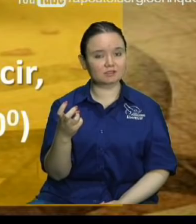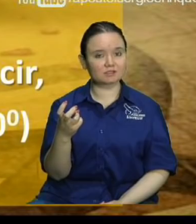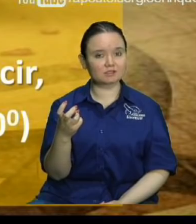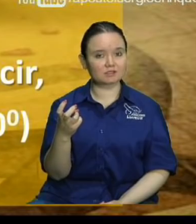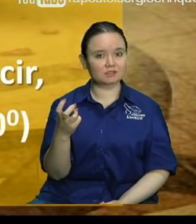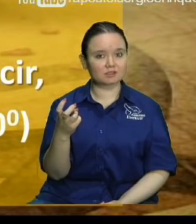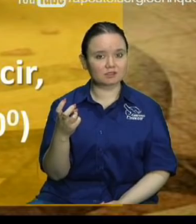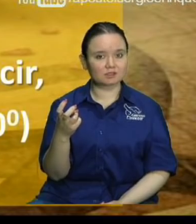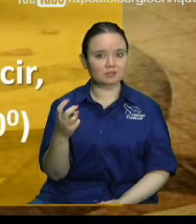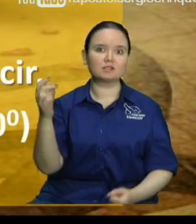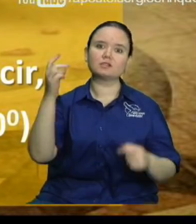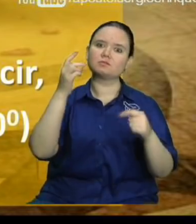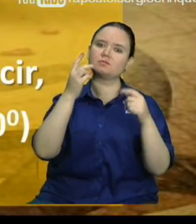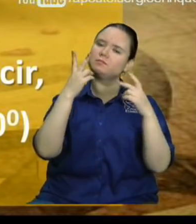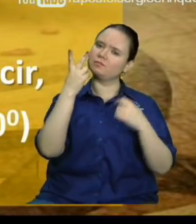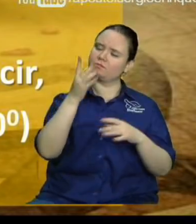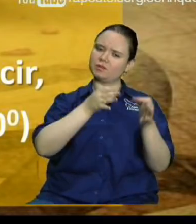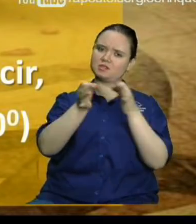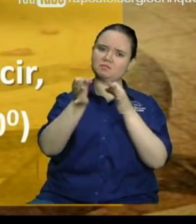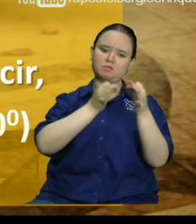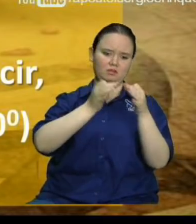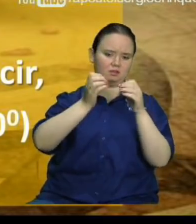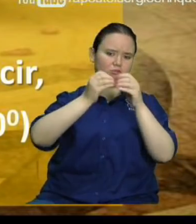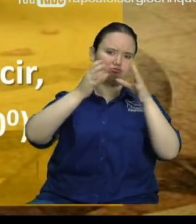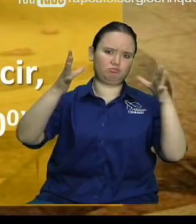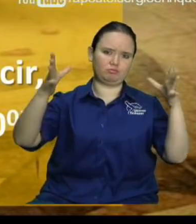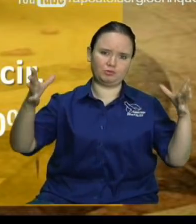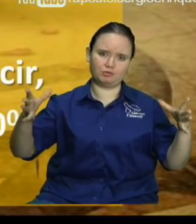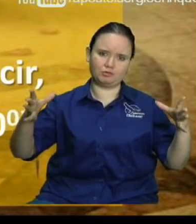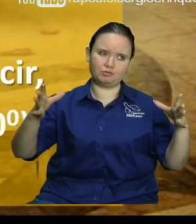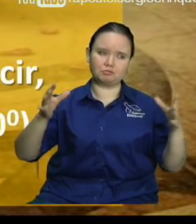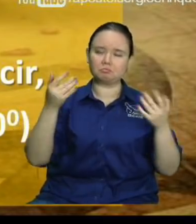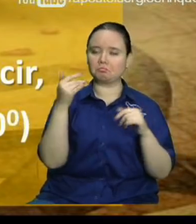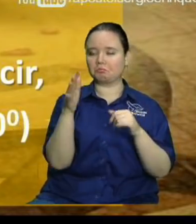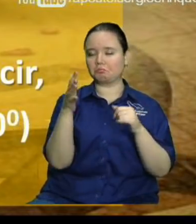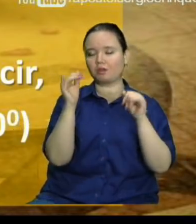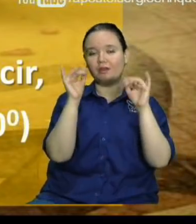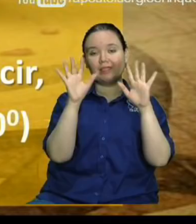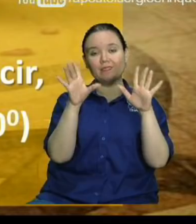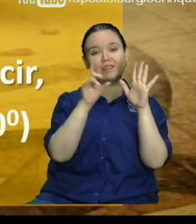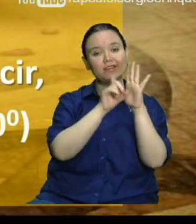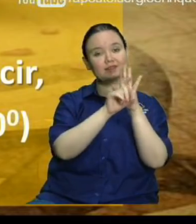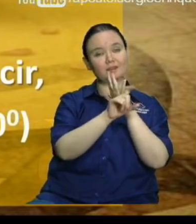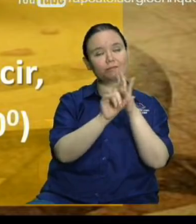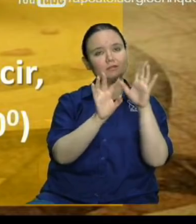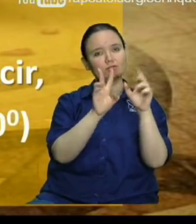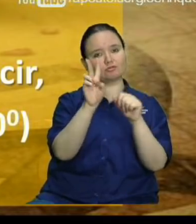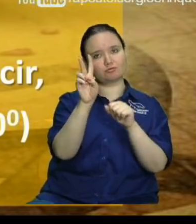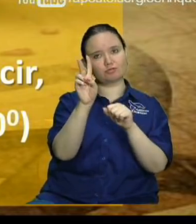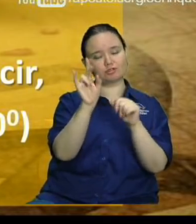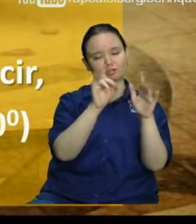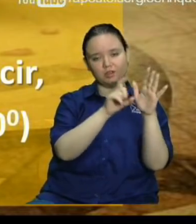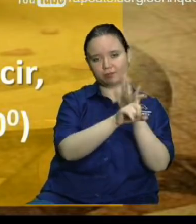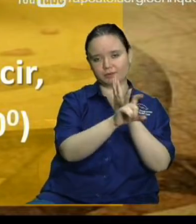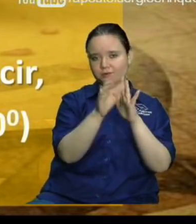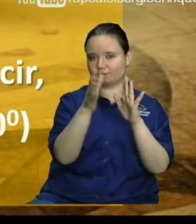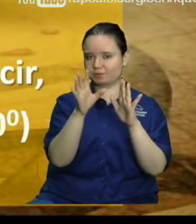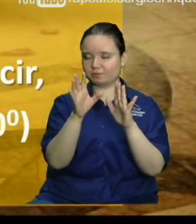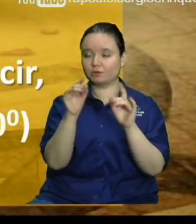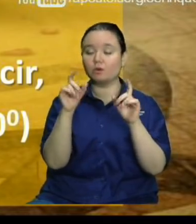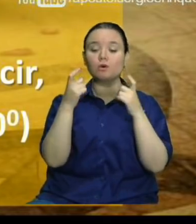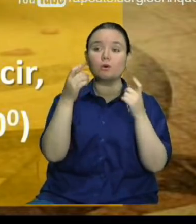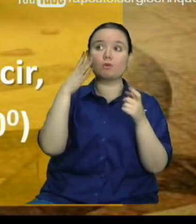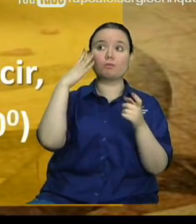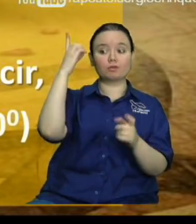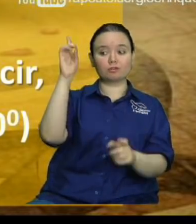se desplaya para hablar de Abraham. Como 10 capítulos o 12 capítulos hablando de Abraham, su